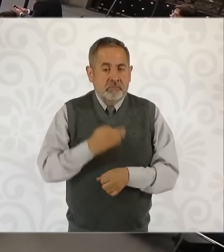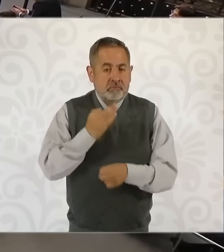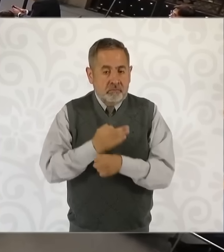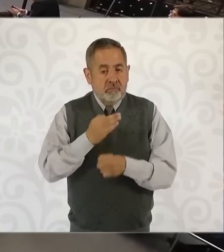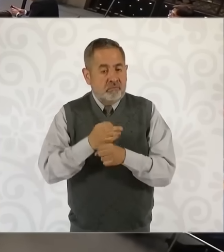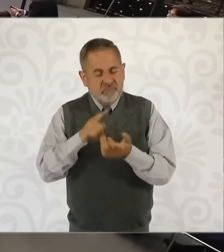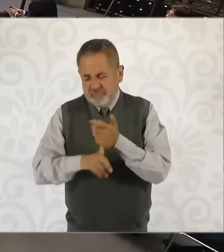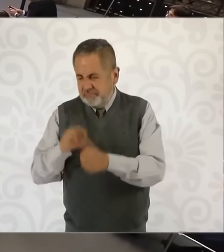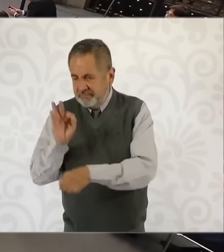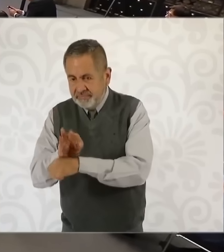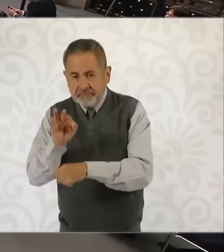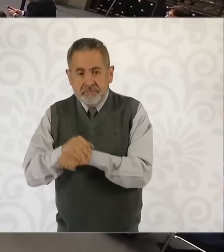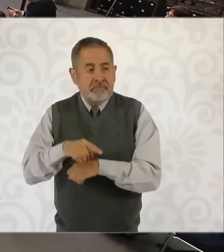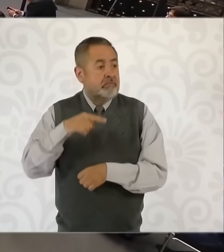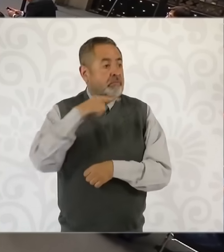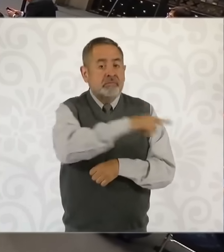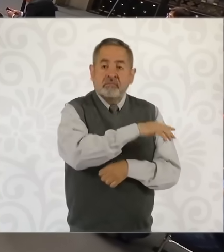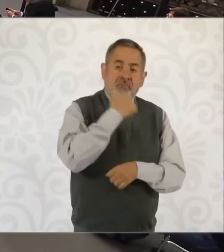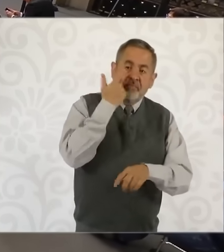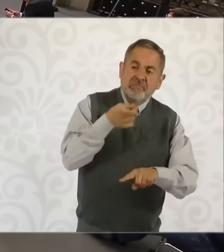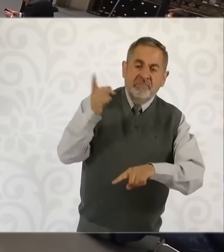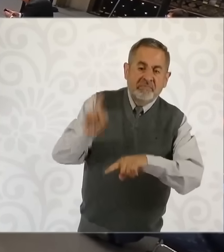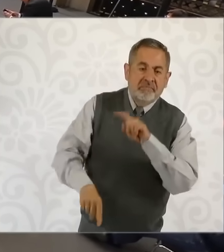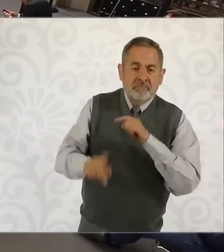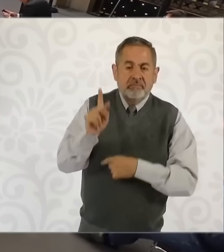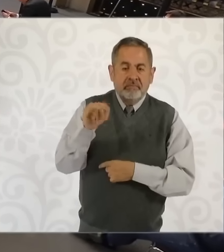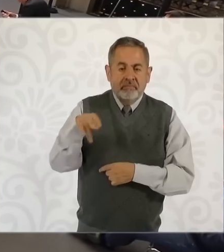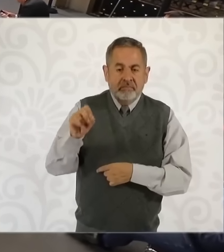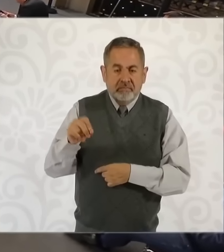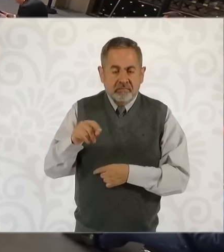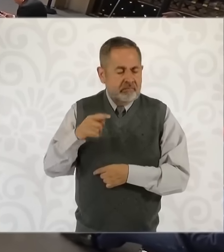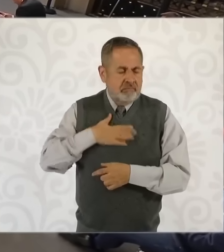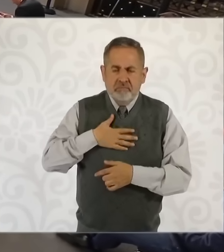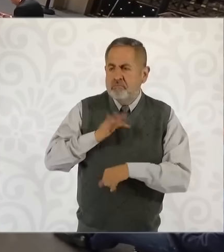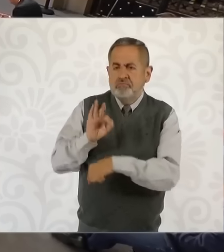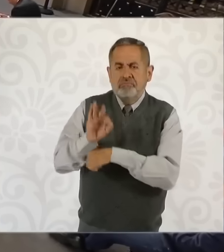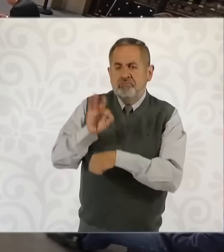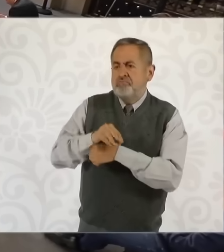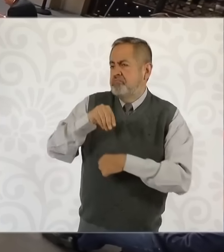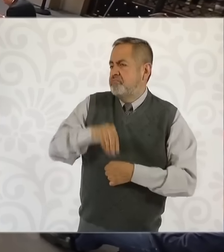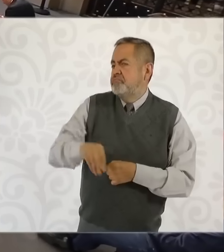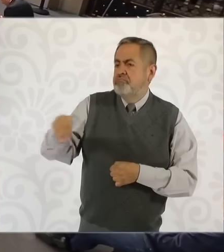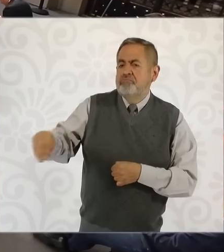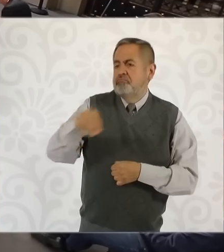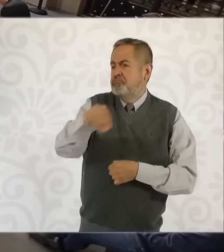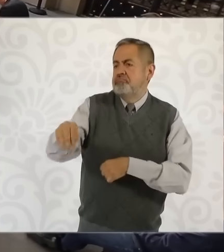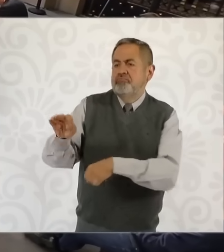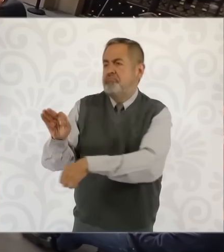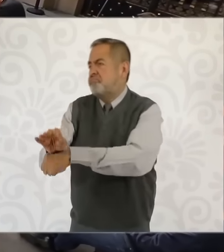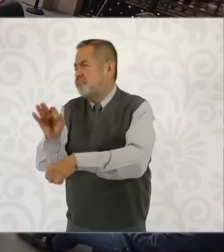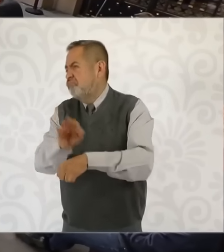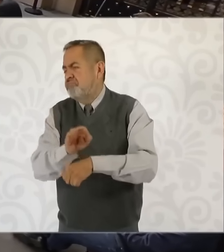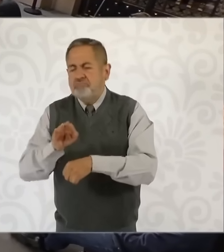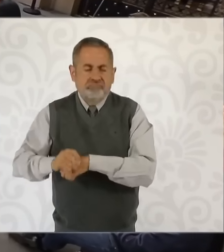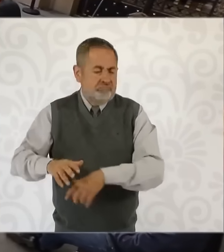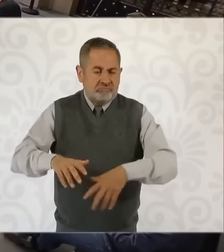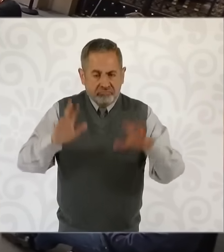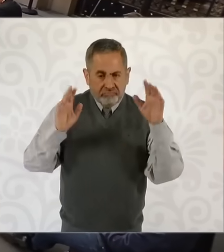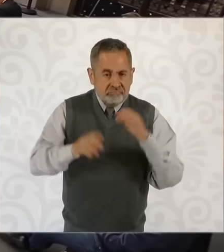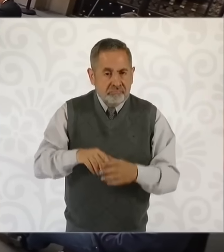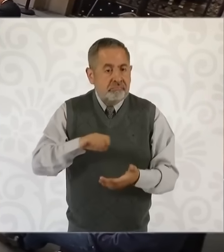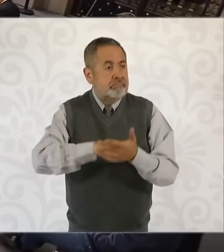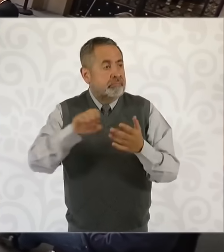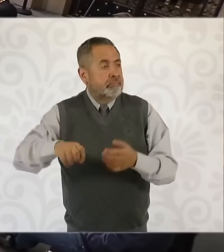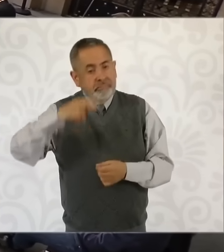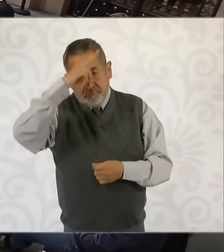están defendiendo un pino que quieren tirar y así no la pasamos. En el caso de